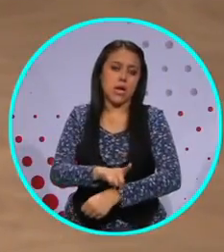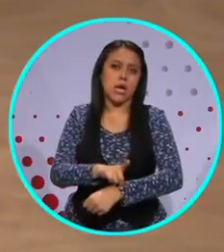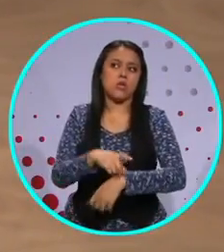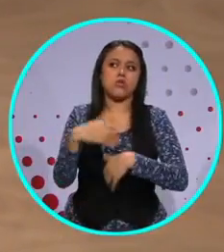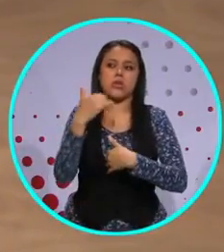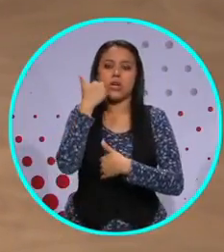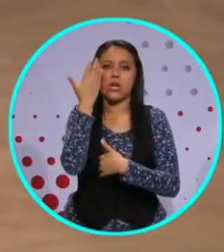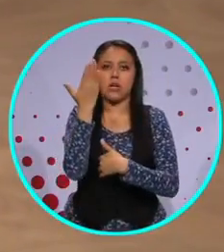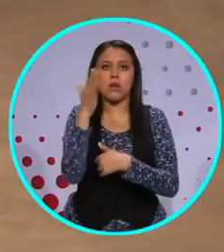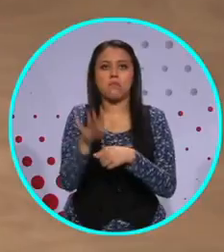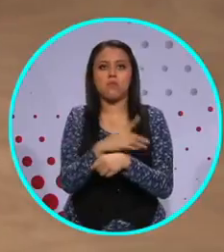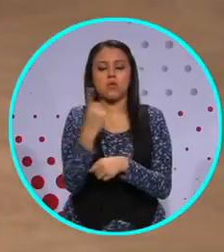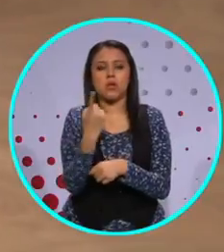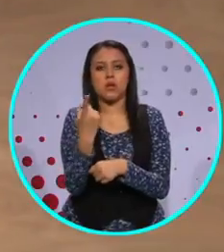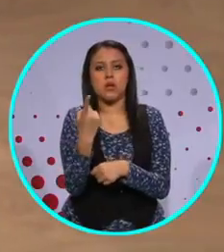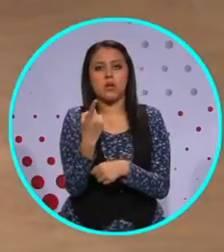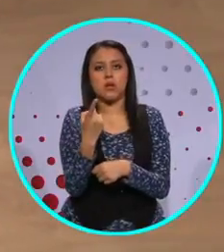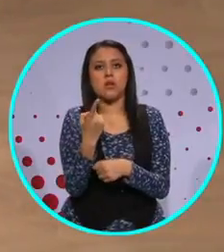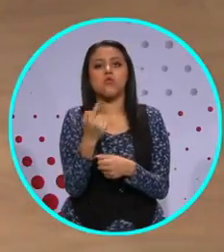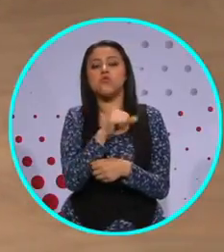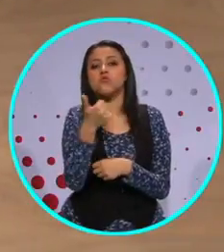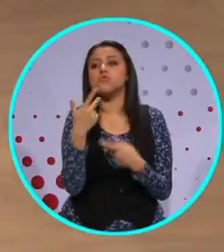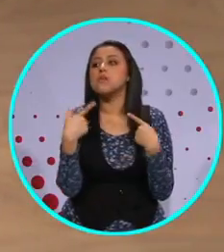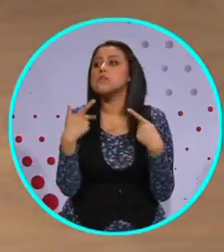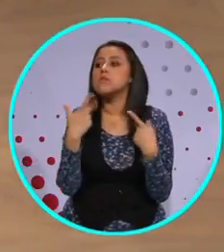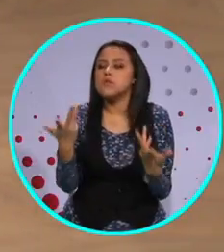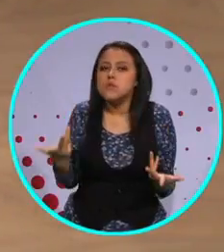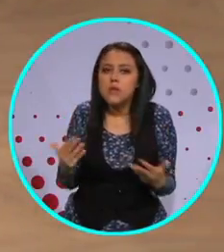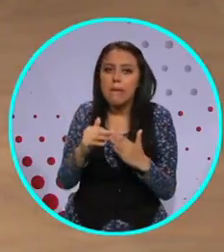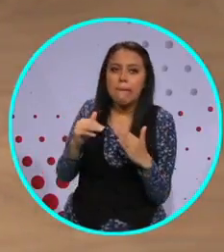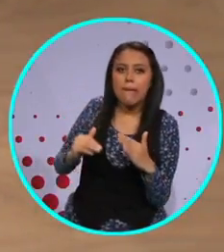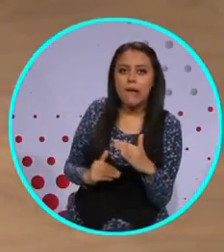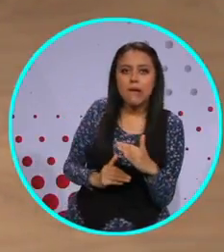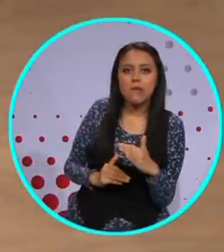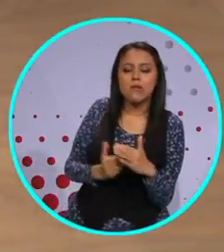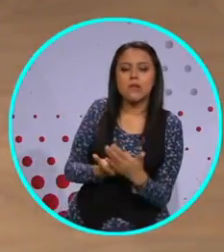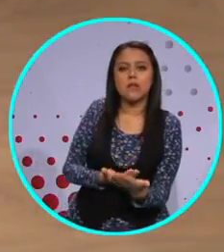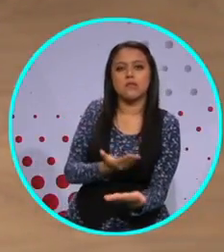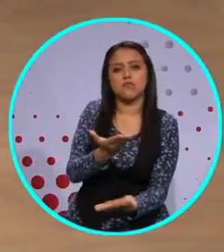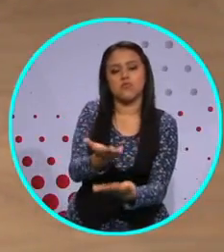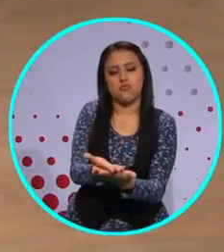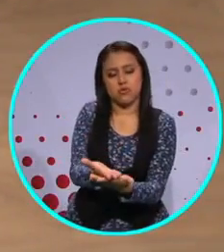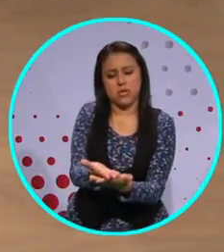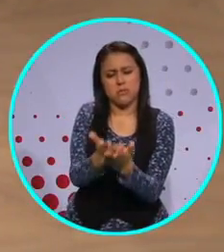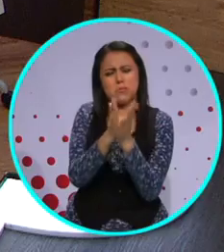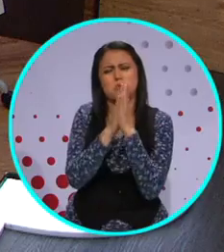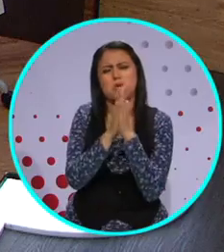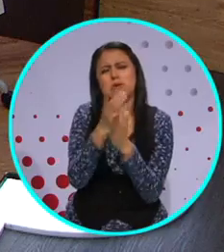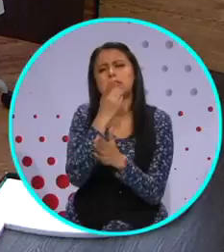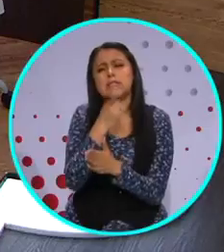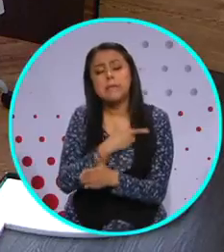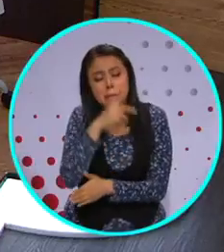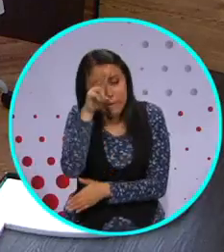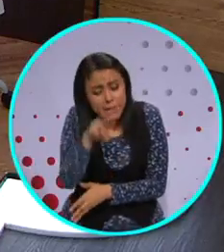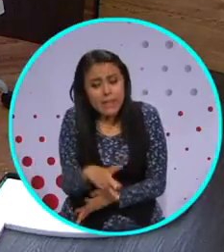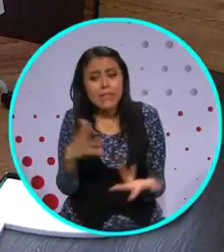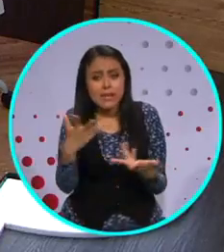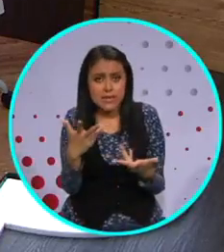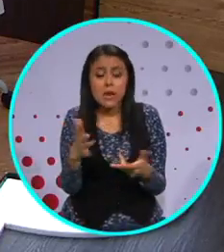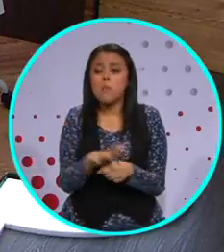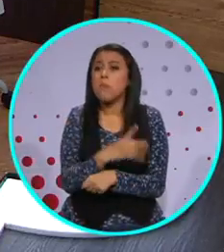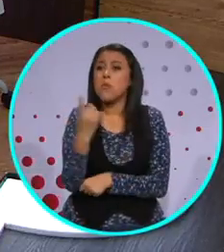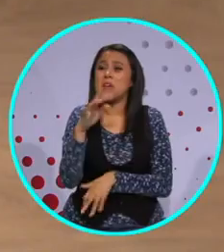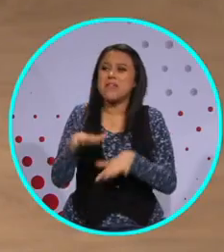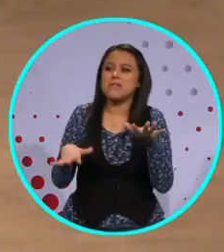como mendigo gp2 estamos los apaches y en las propuestas díganme lo que pueden hacer sepan por qué ni siquiera